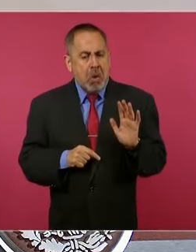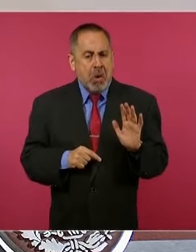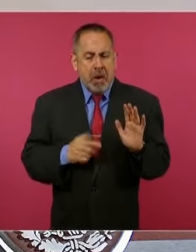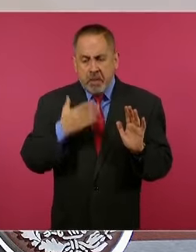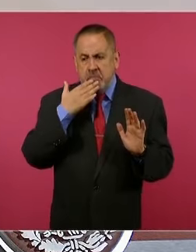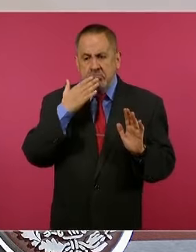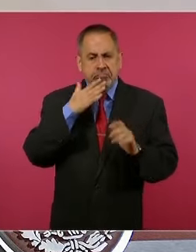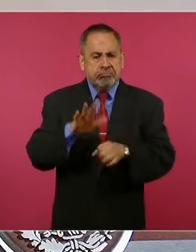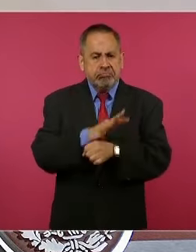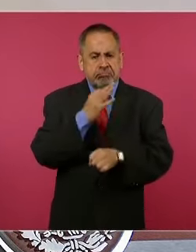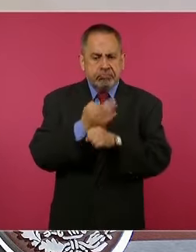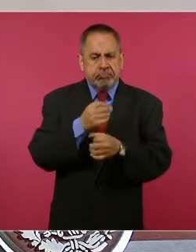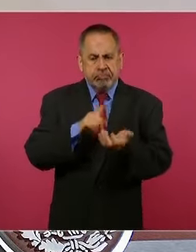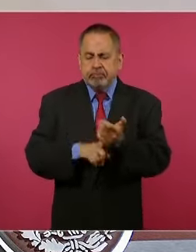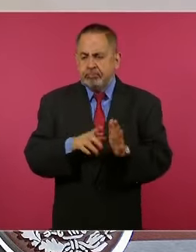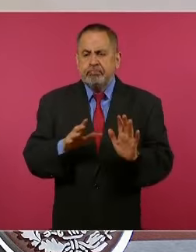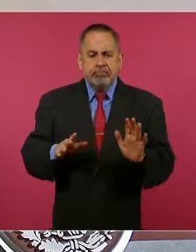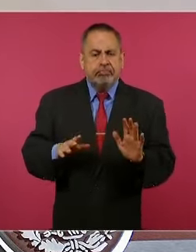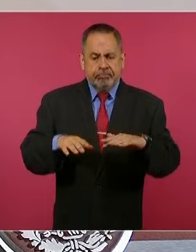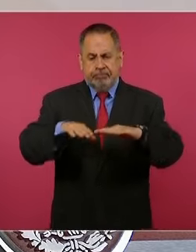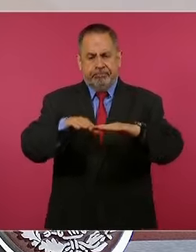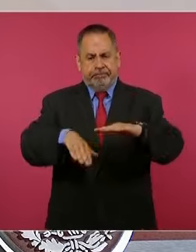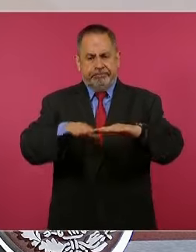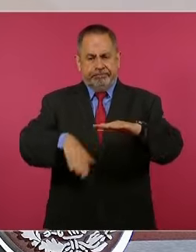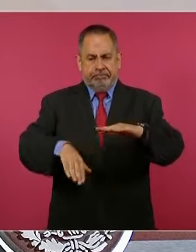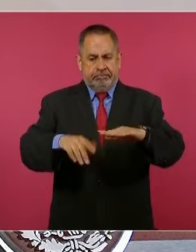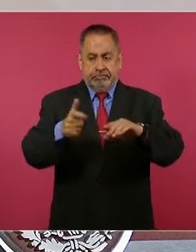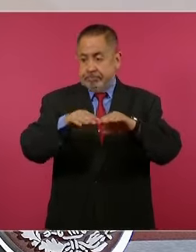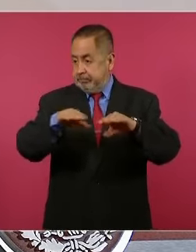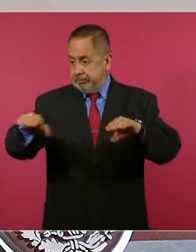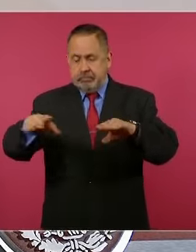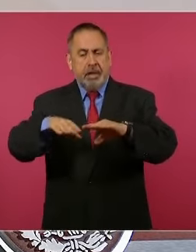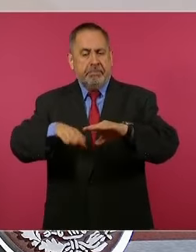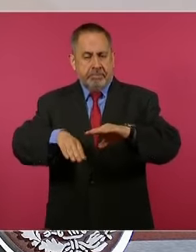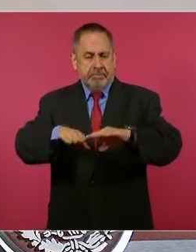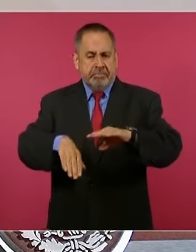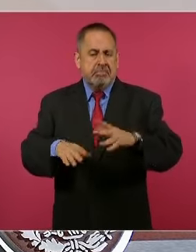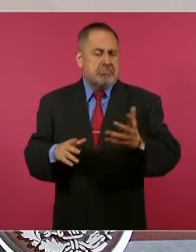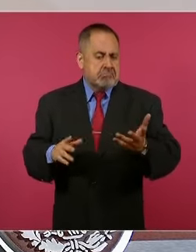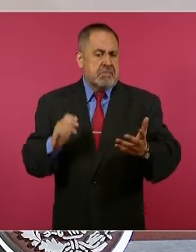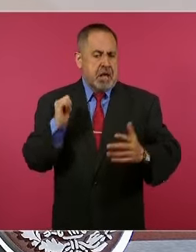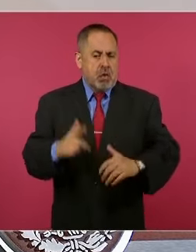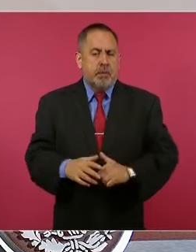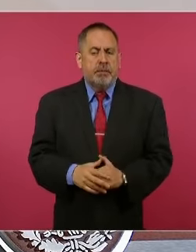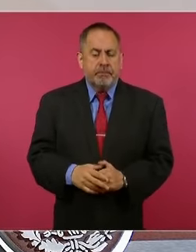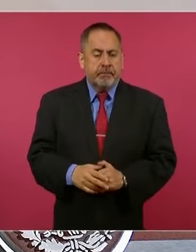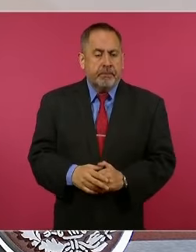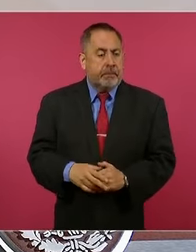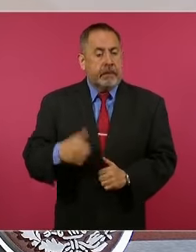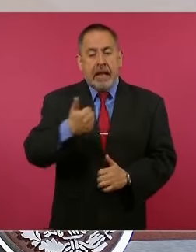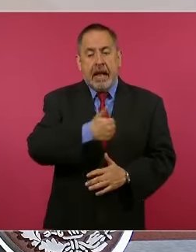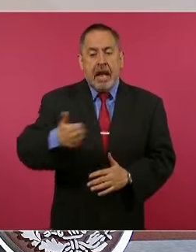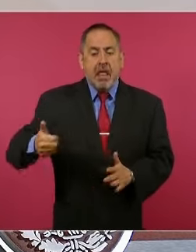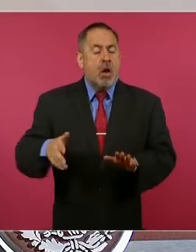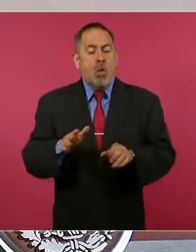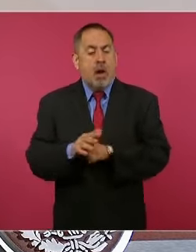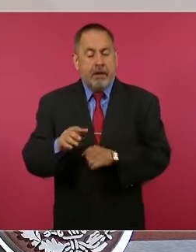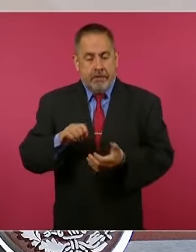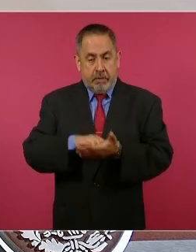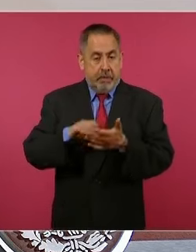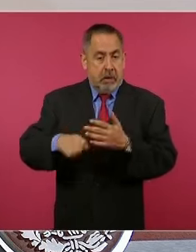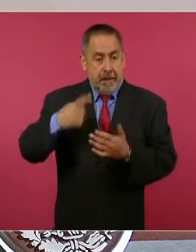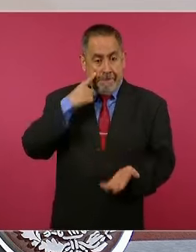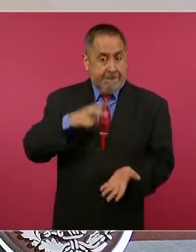ellas con precios Generalmente por debajo del promedio reportado pasamos ahora por tipo de combustible en el caso de la gasolina